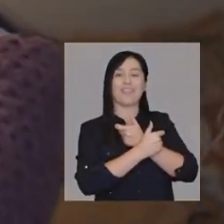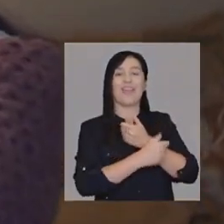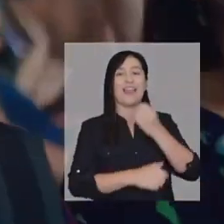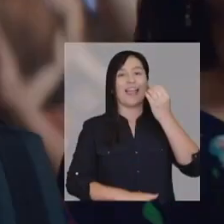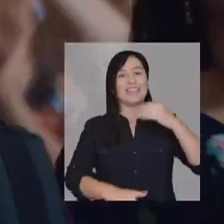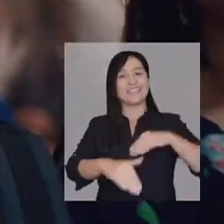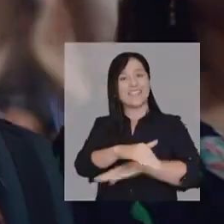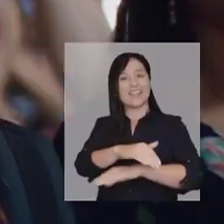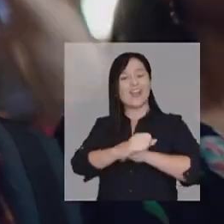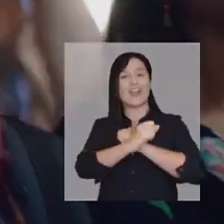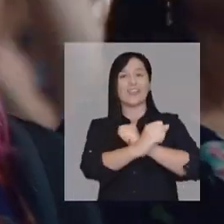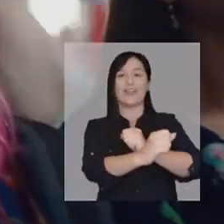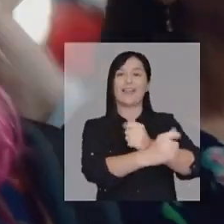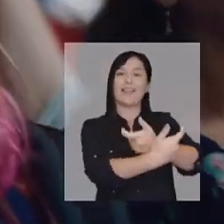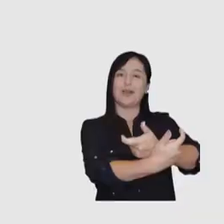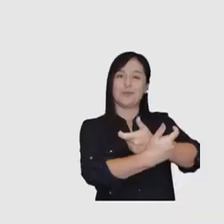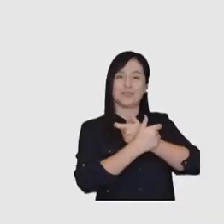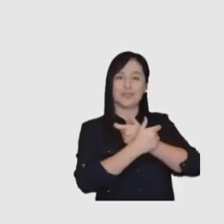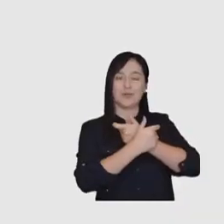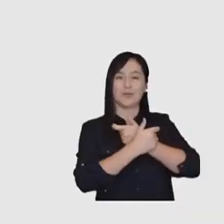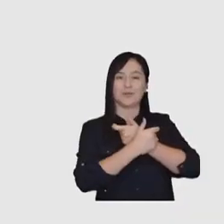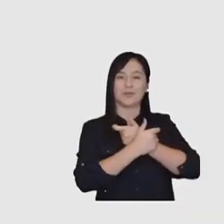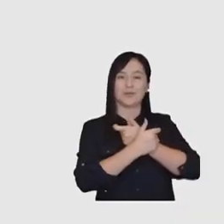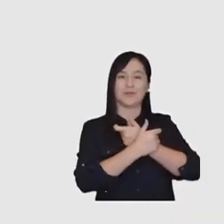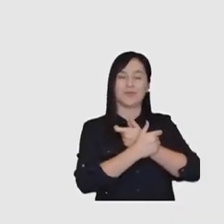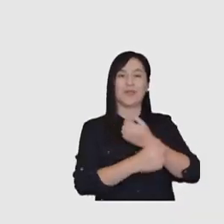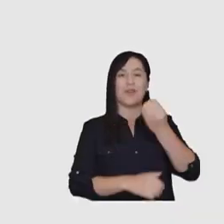tu